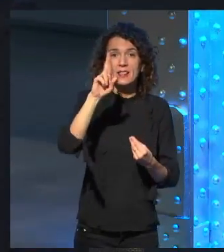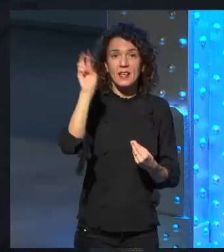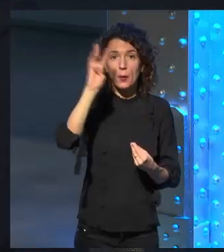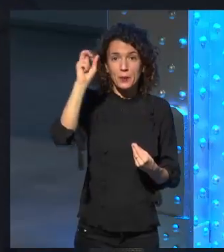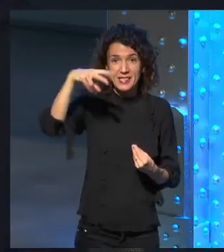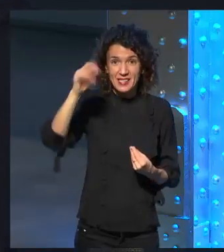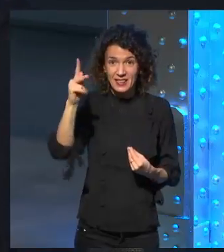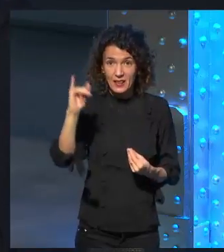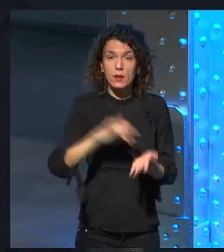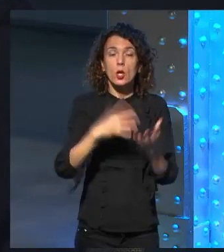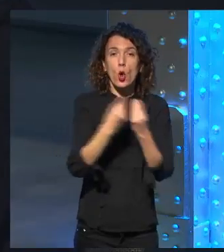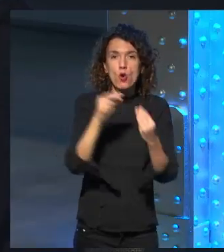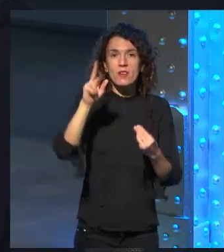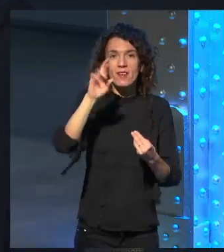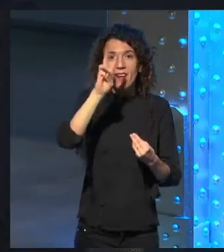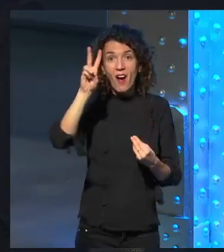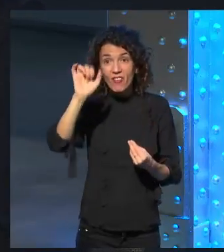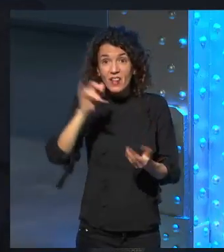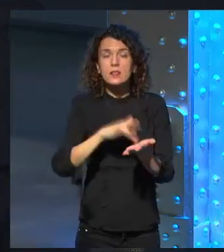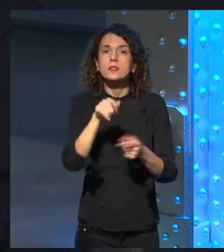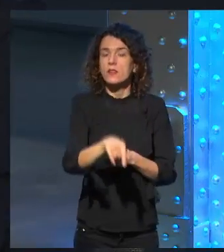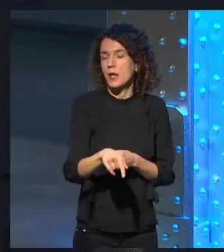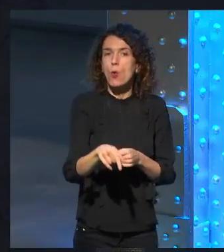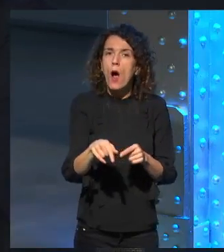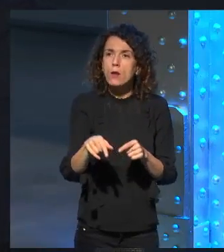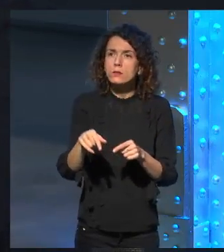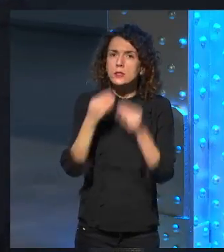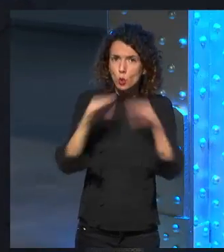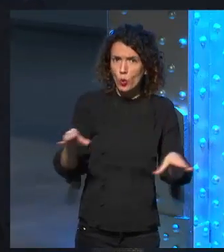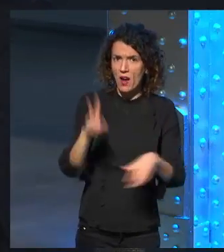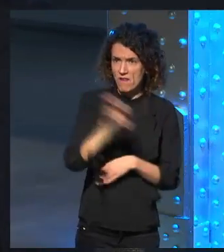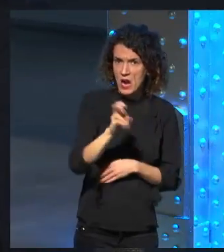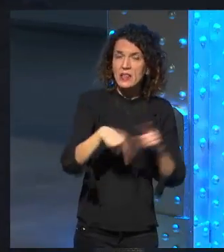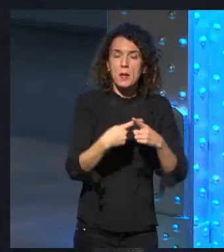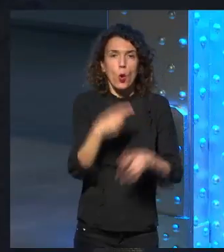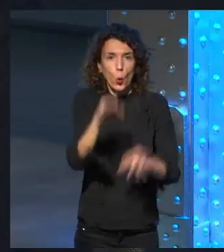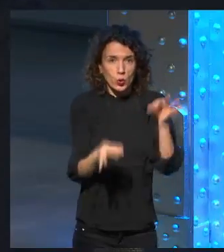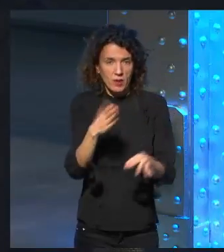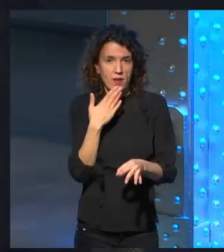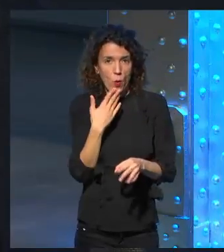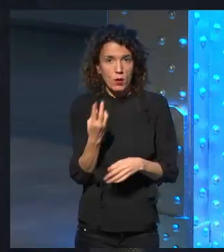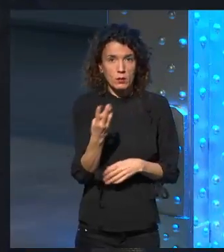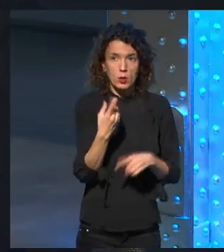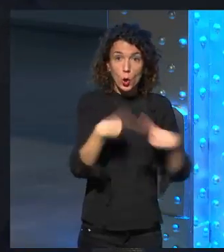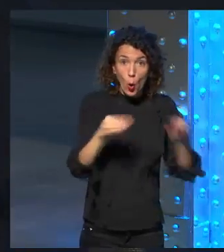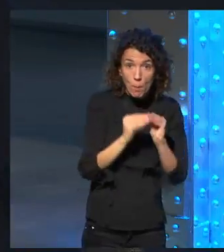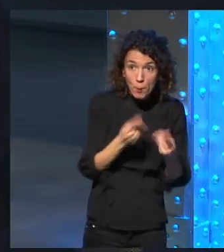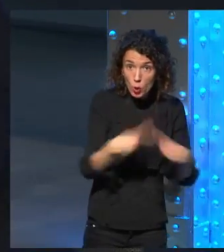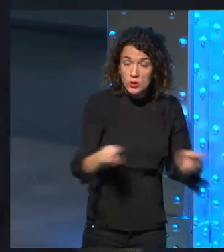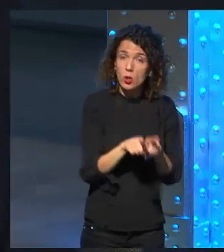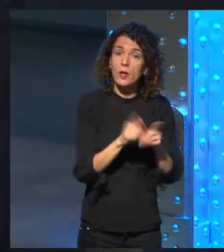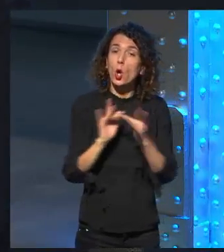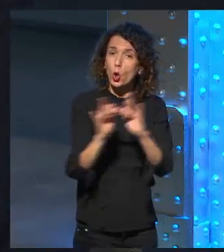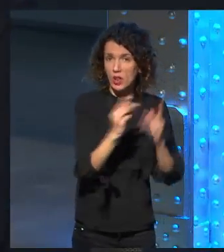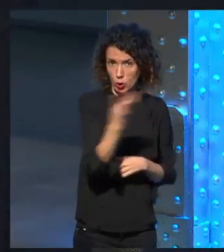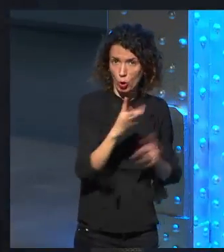con Debussy y con Ravel, aparte de tener todo el sentido histórico, tiene toda la justicia poética de colocar a compositores que primero tuvieron